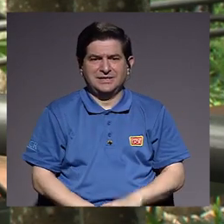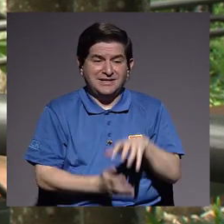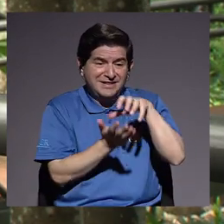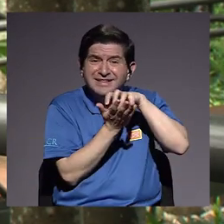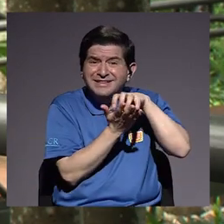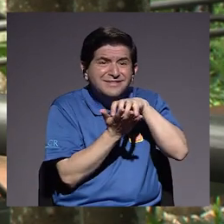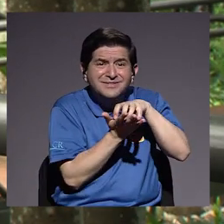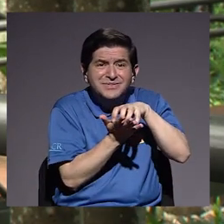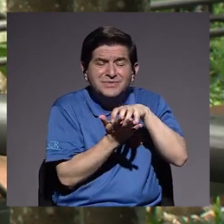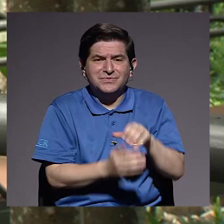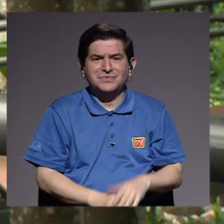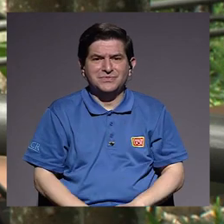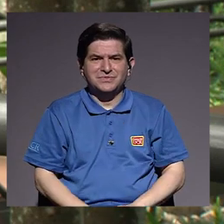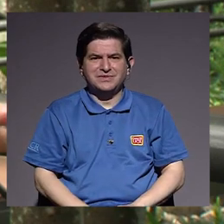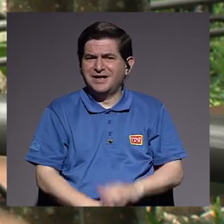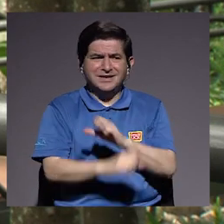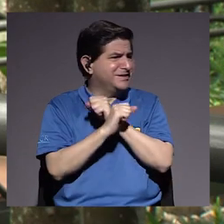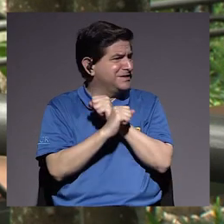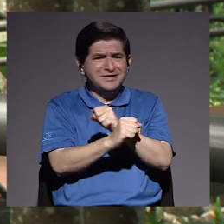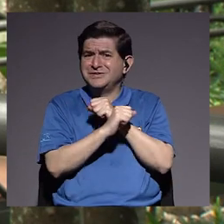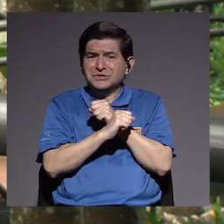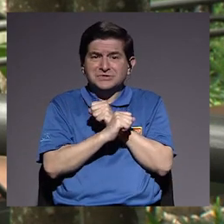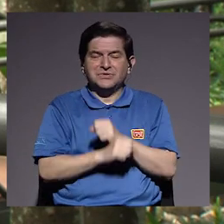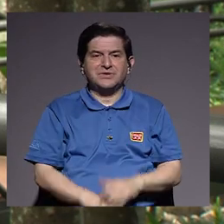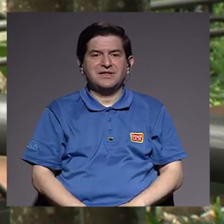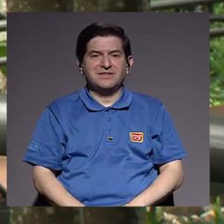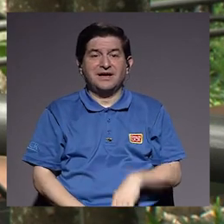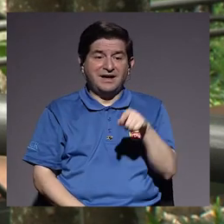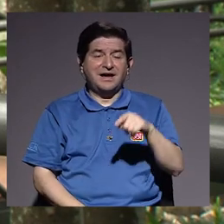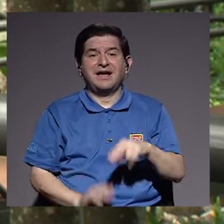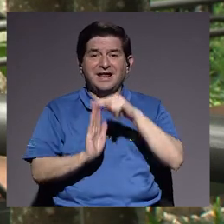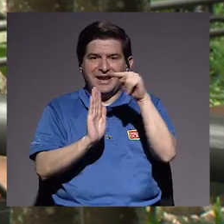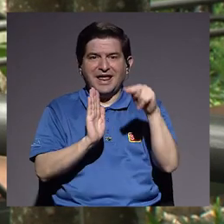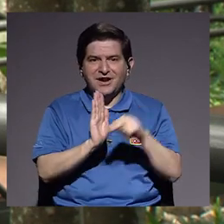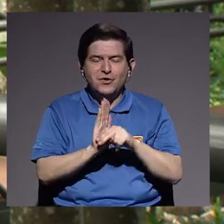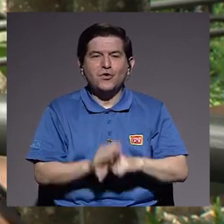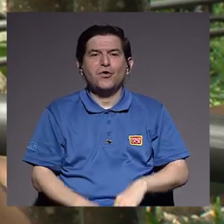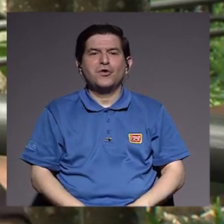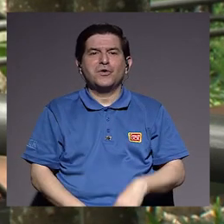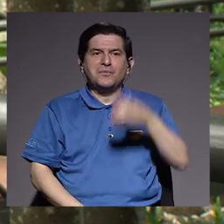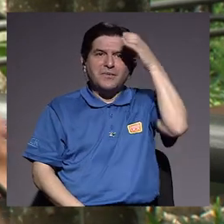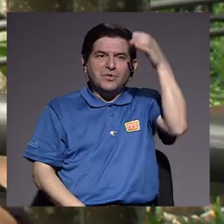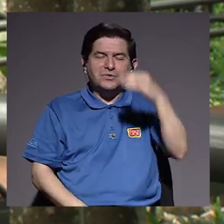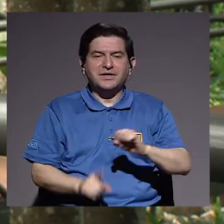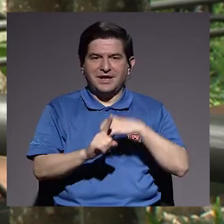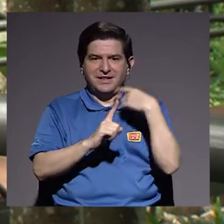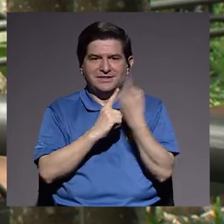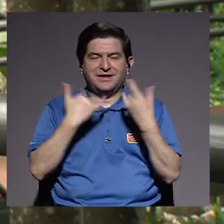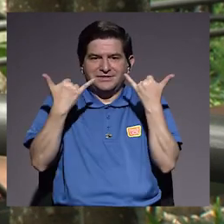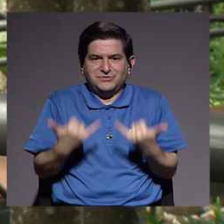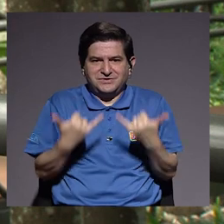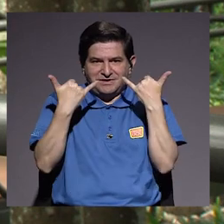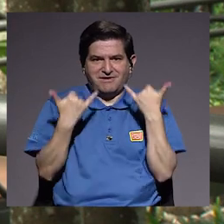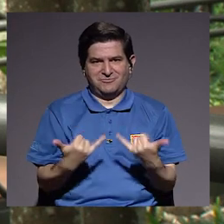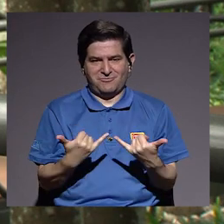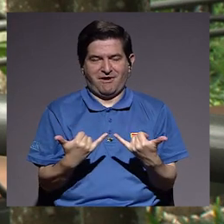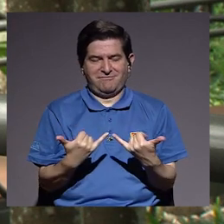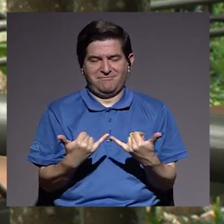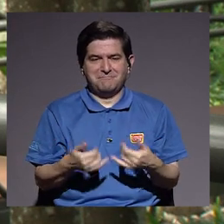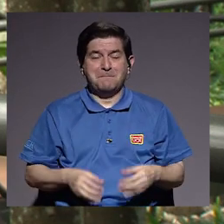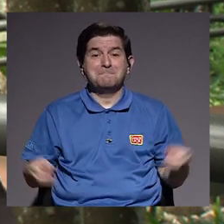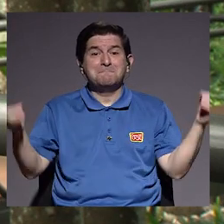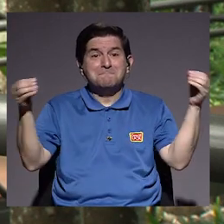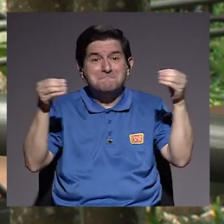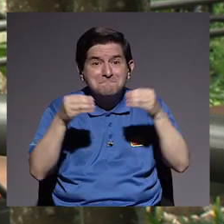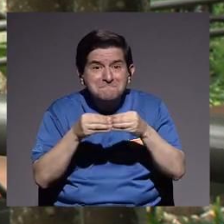tema de la incertidumbre es, se podría decir, y la inseguridad, pues, se puede decir que es la pauta cultural de la vida cotidiana de las sociedades actuales.